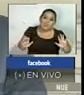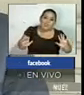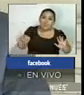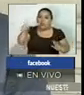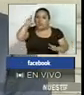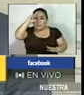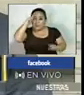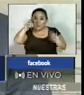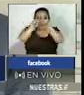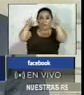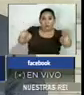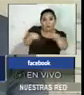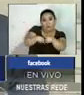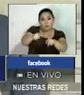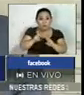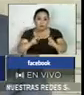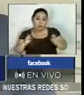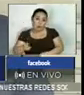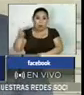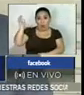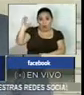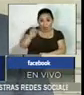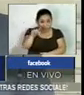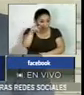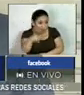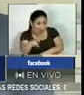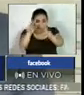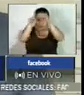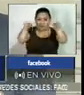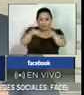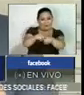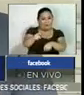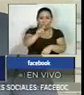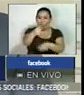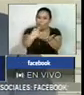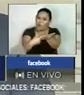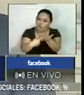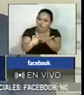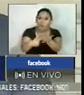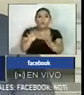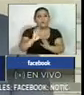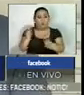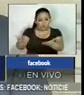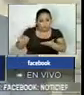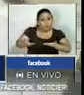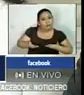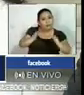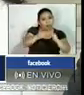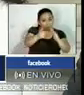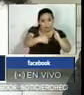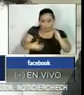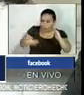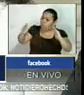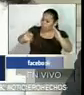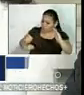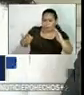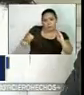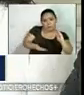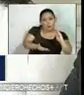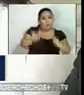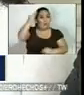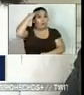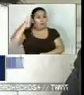foro de televisión, no es acá donde se vienen a discutir. Nosotros tenemos puertas abiertas en Capres. Carolina Recinos